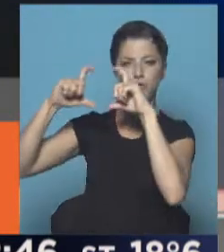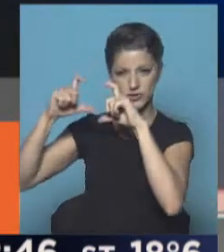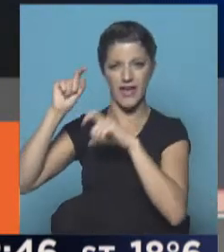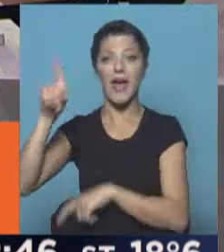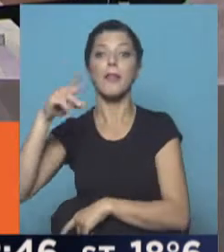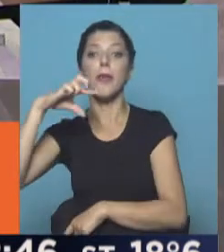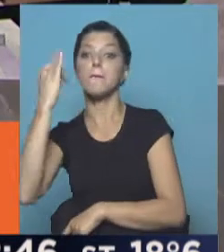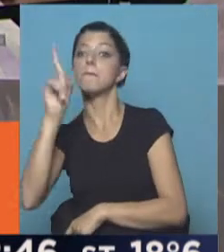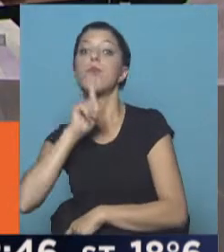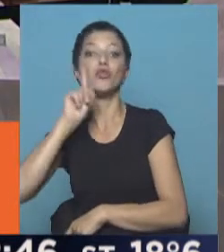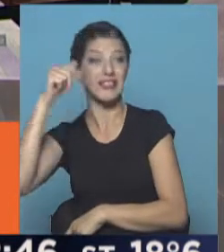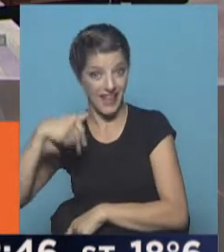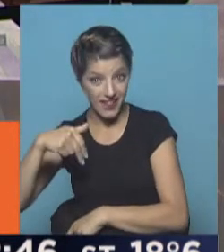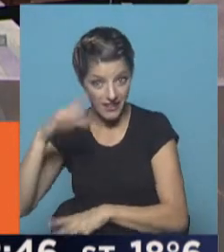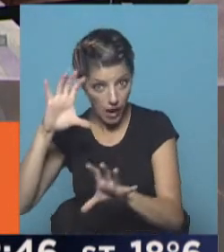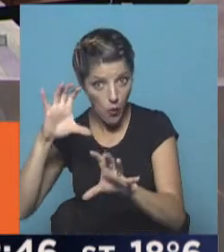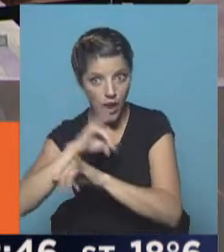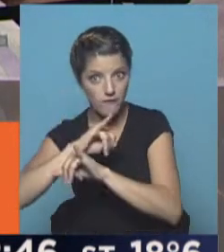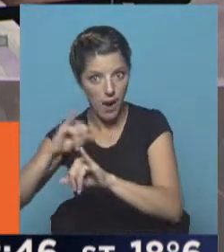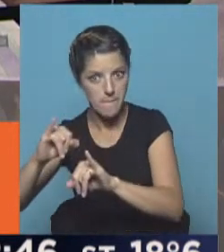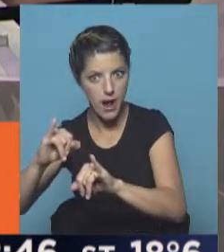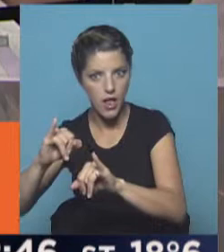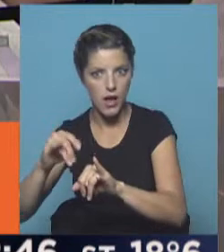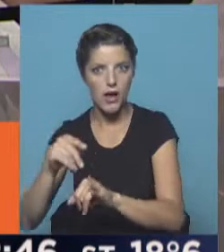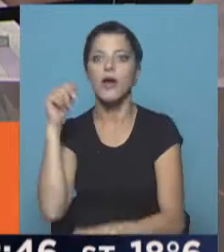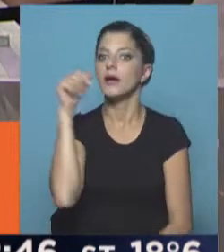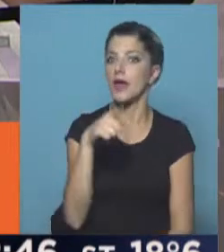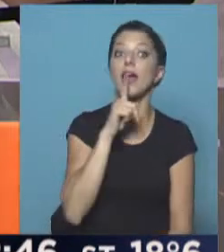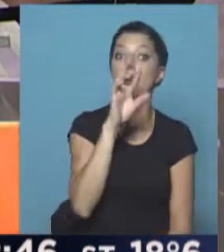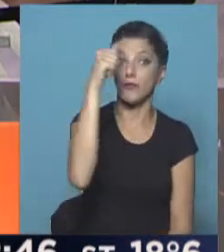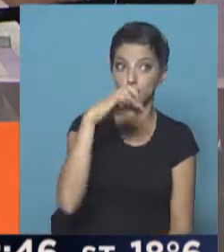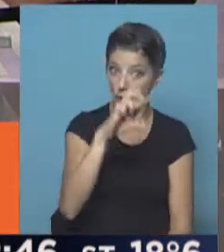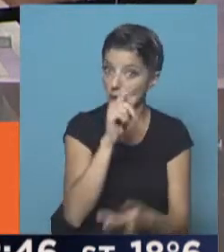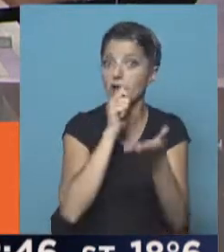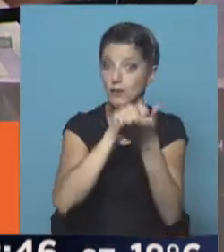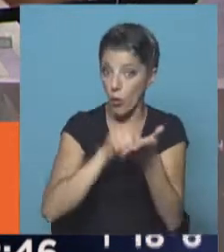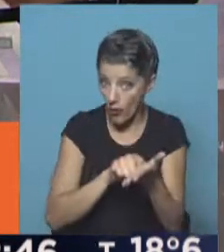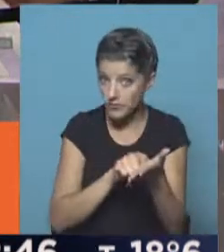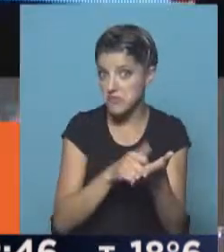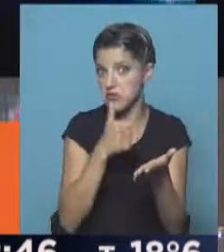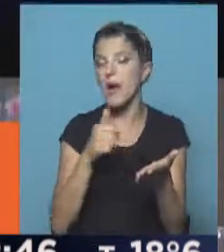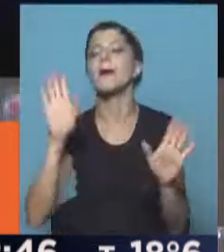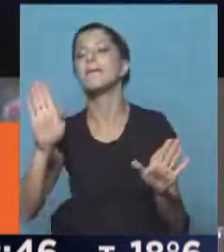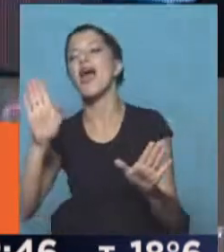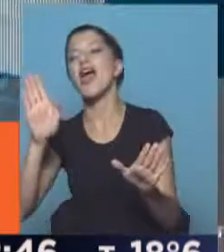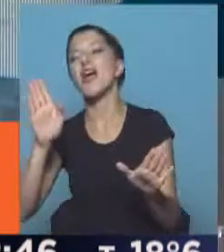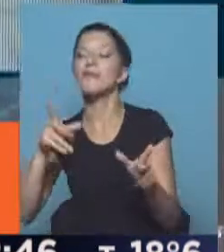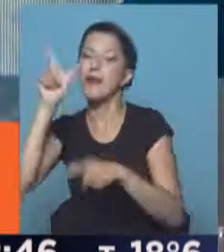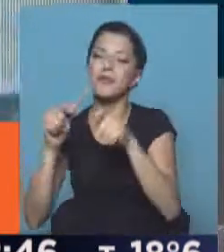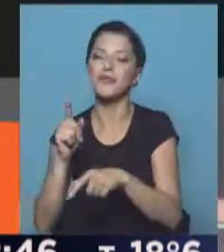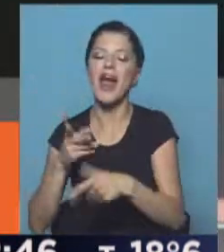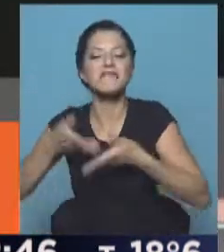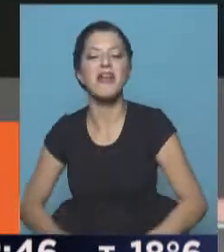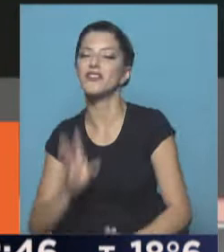Rusia, sacándose donde, de paso, sí, contemos, a Trump le va muy bien en las también, encuestas, sí, o sea, en Rusia... Lo que pasa es que los rusos no votan en Estados Unidos,